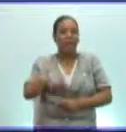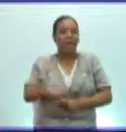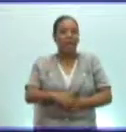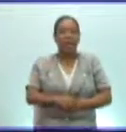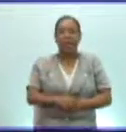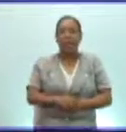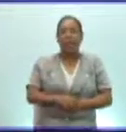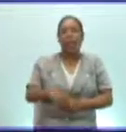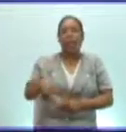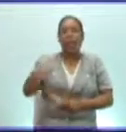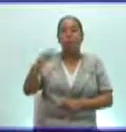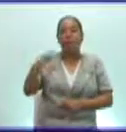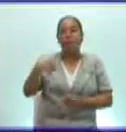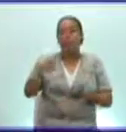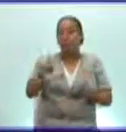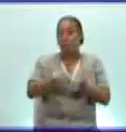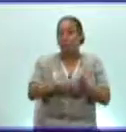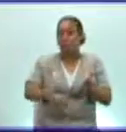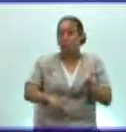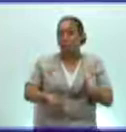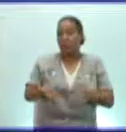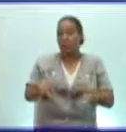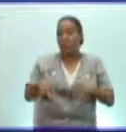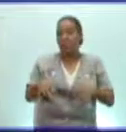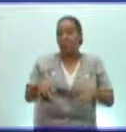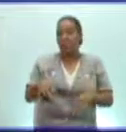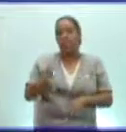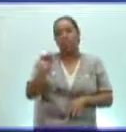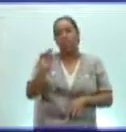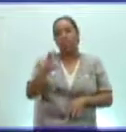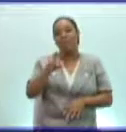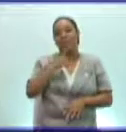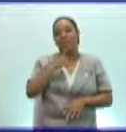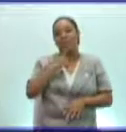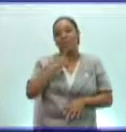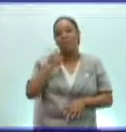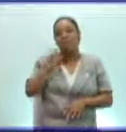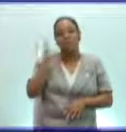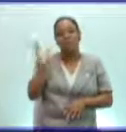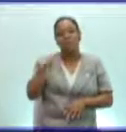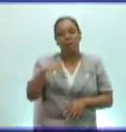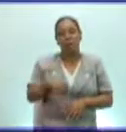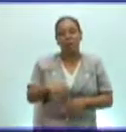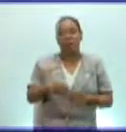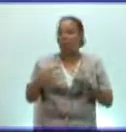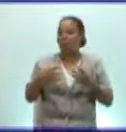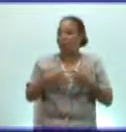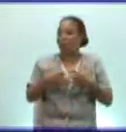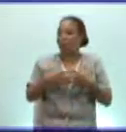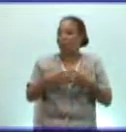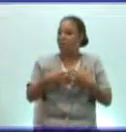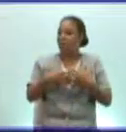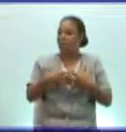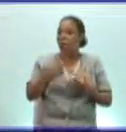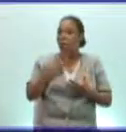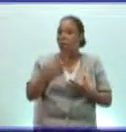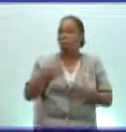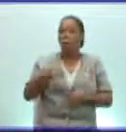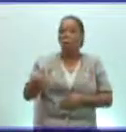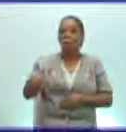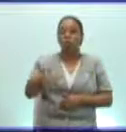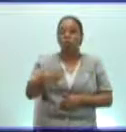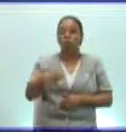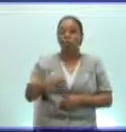un electrolito débil. Y nos vamos a referir al agua. Vamos entonces a empezar a interactuar con ustedes con